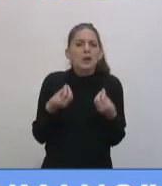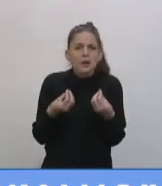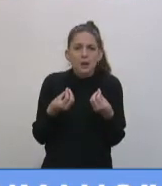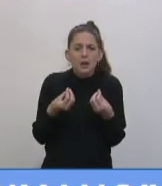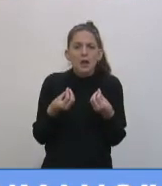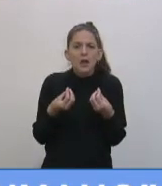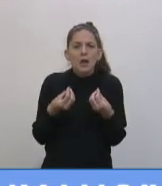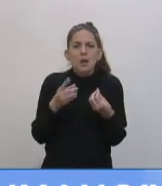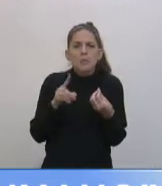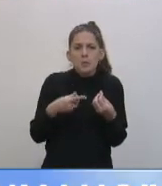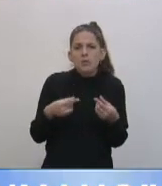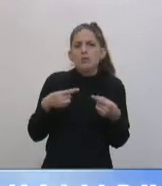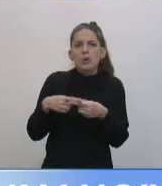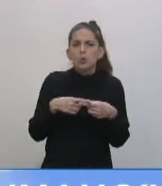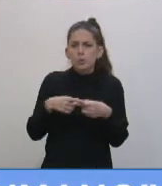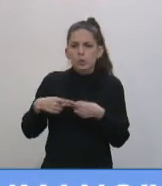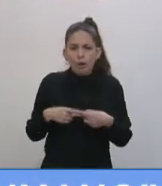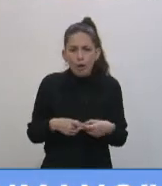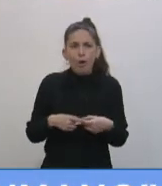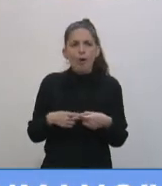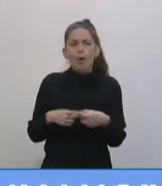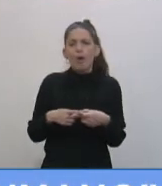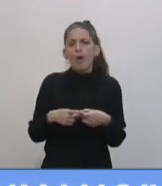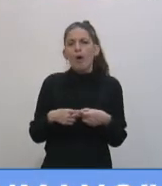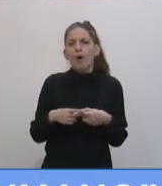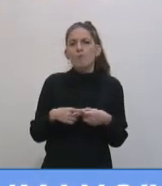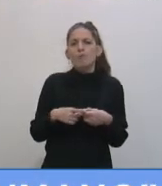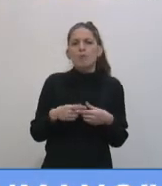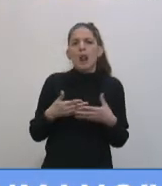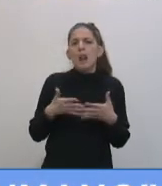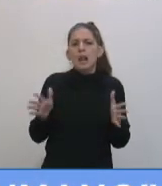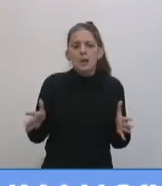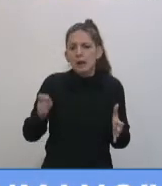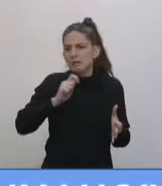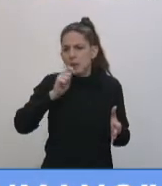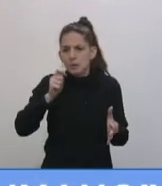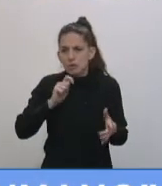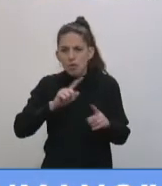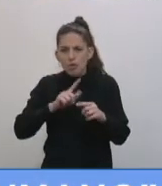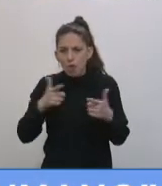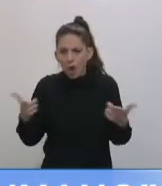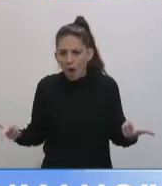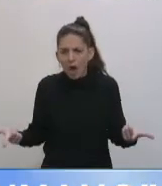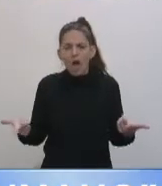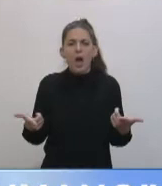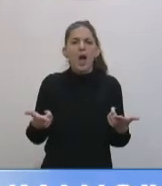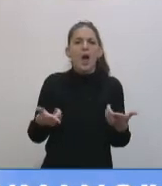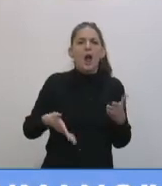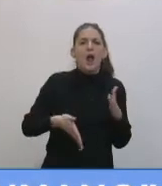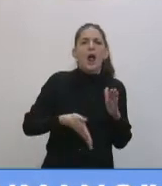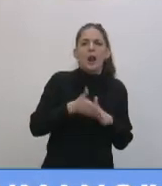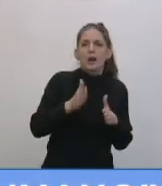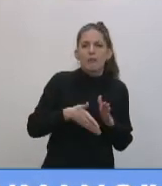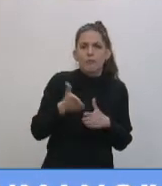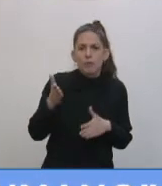todas, proscripción, la no libertad de prensa, la fuga de